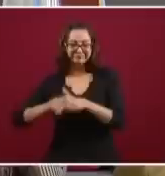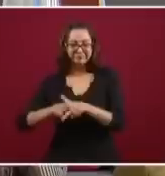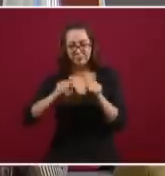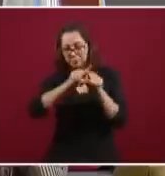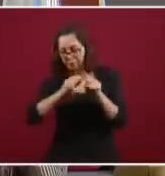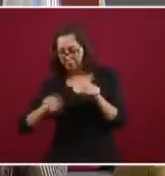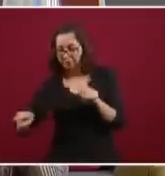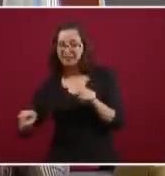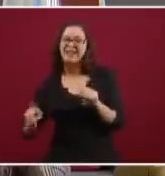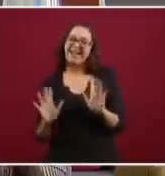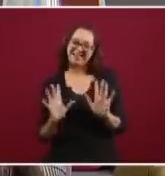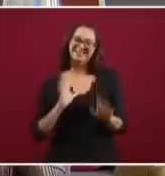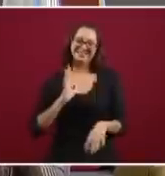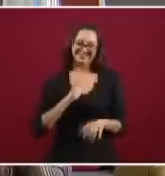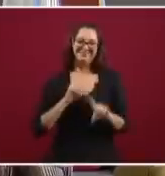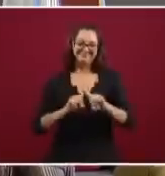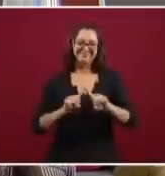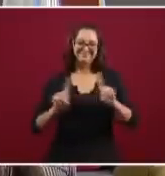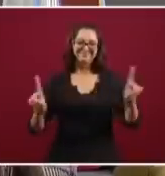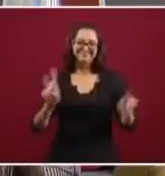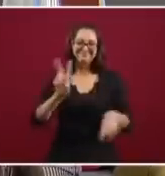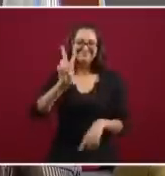Entonces, sí hay diferencias.